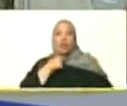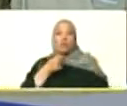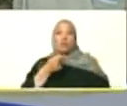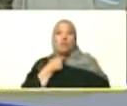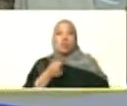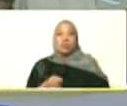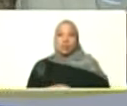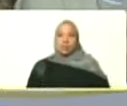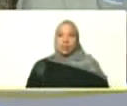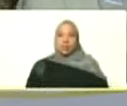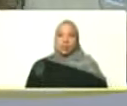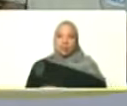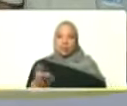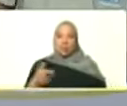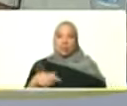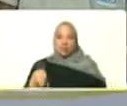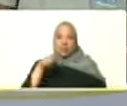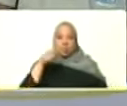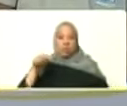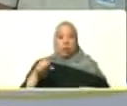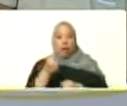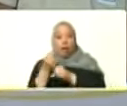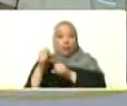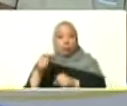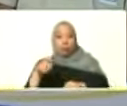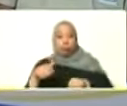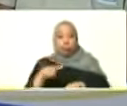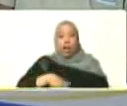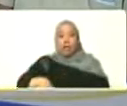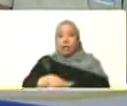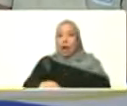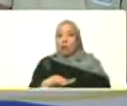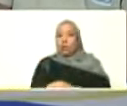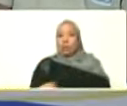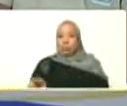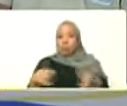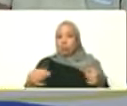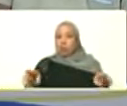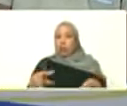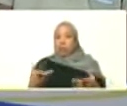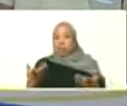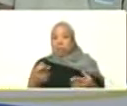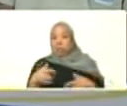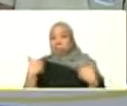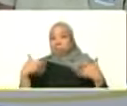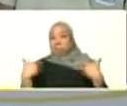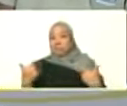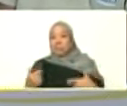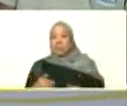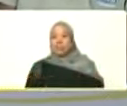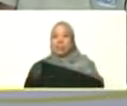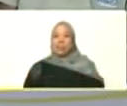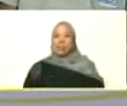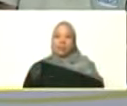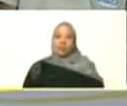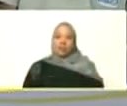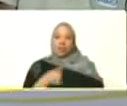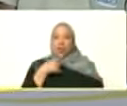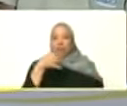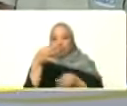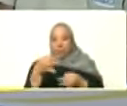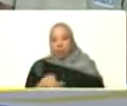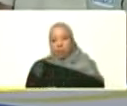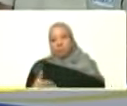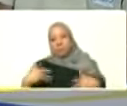¿ves? Un reggaetón llanero, que sí, dicen allá. Bueno, qué alegría, chico. De verdad,